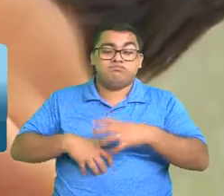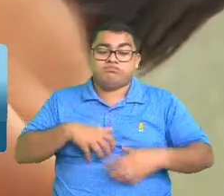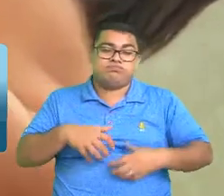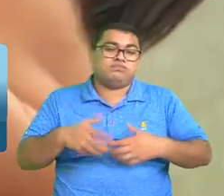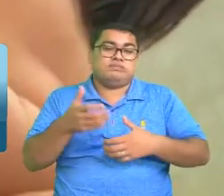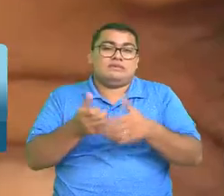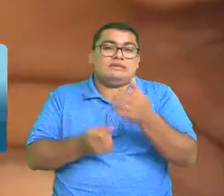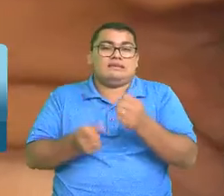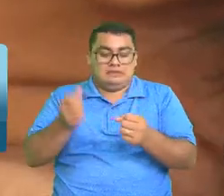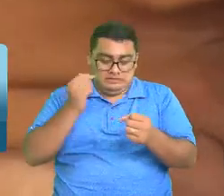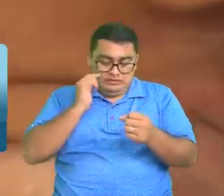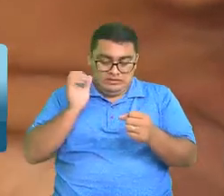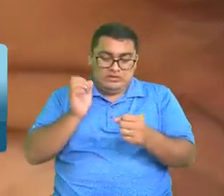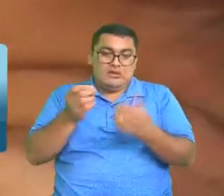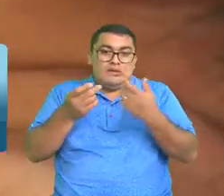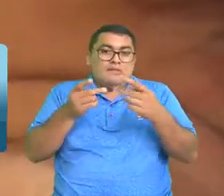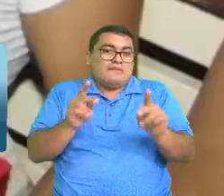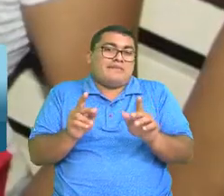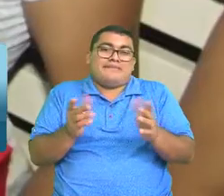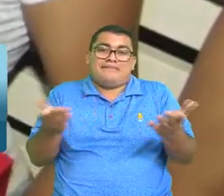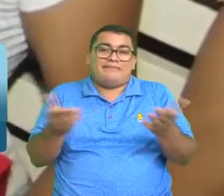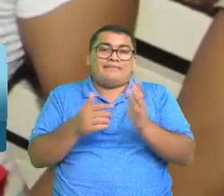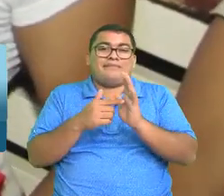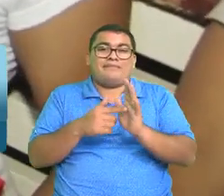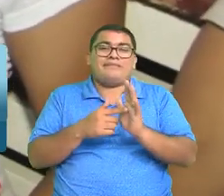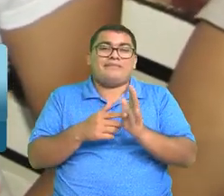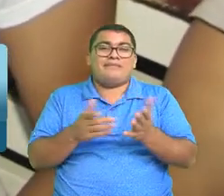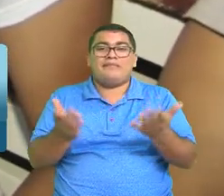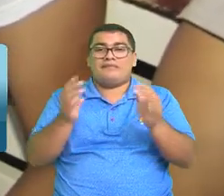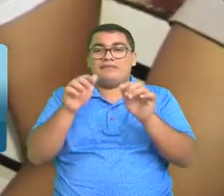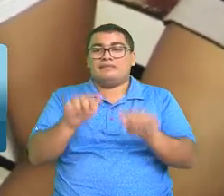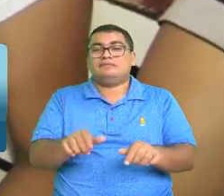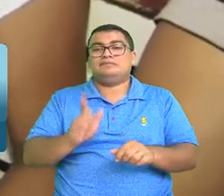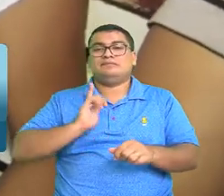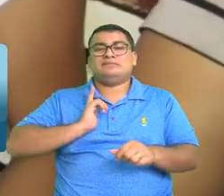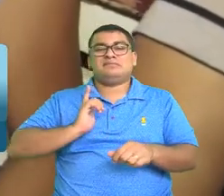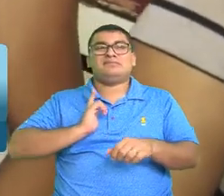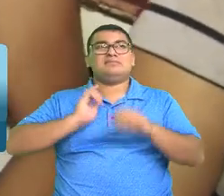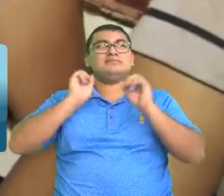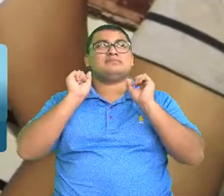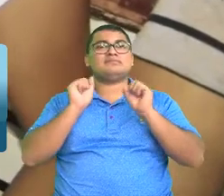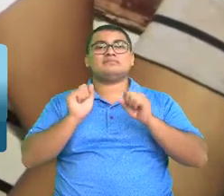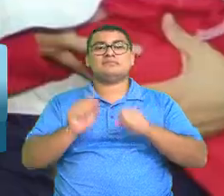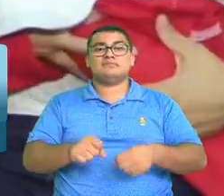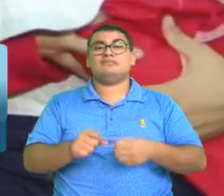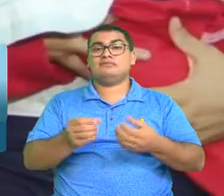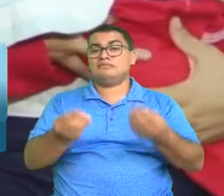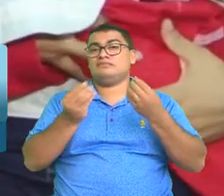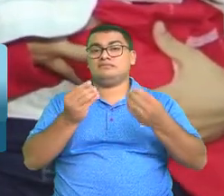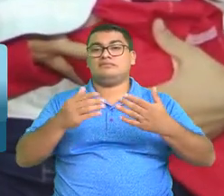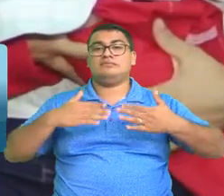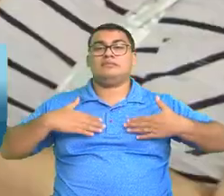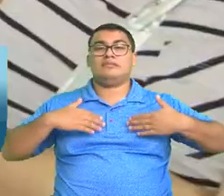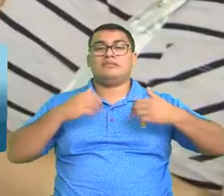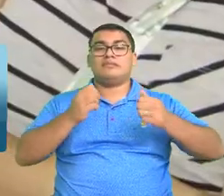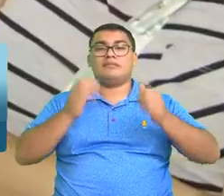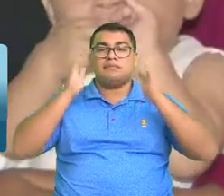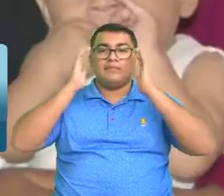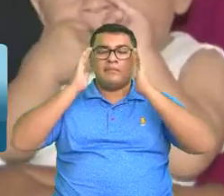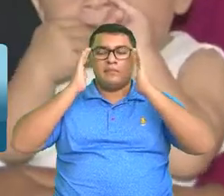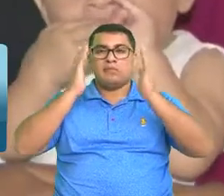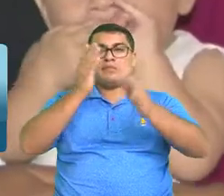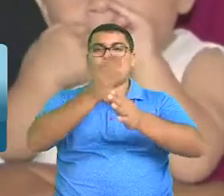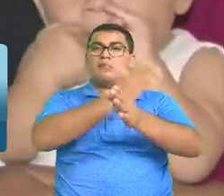ser, porque puede ser. No es común ya. Sí, no es común porque ahora tenemos bastante acceso a la salud. Yo creo que antes, en otra